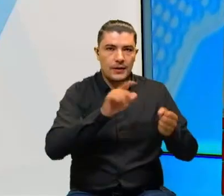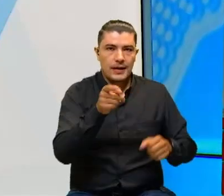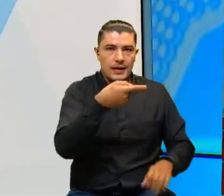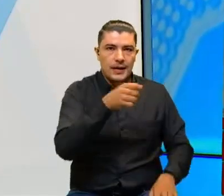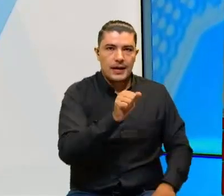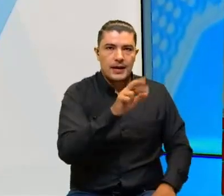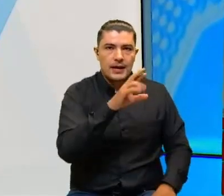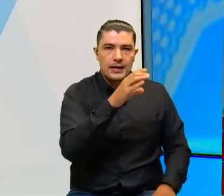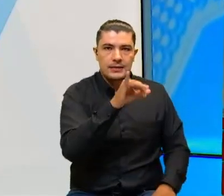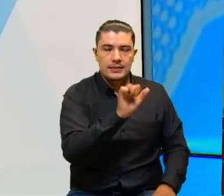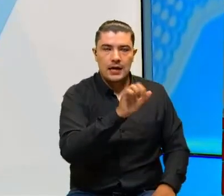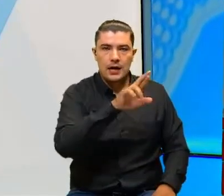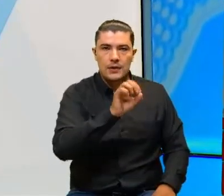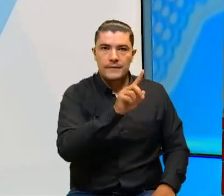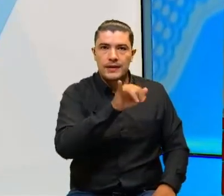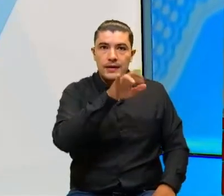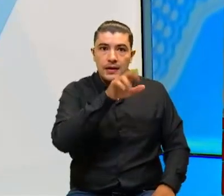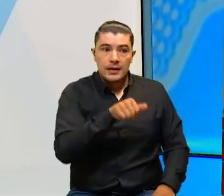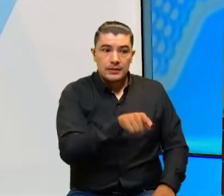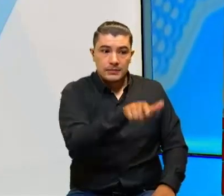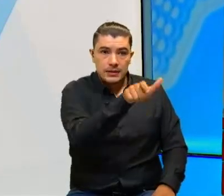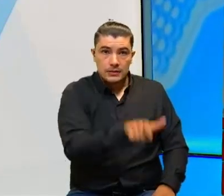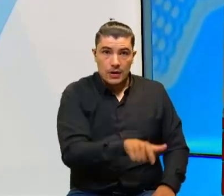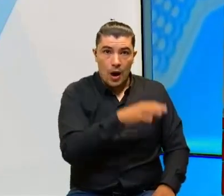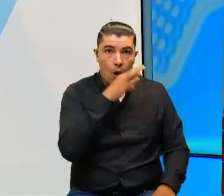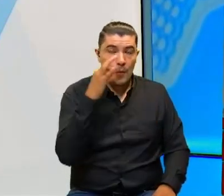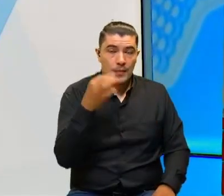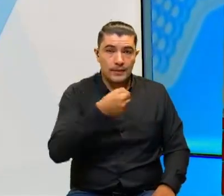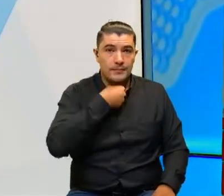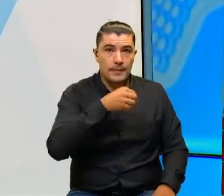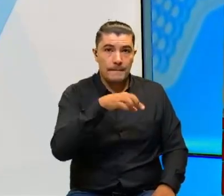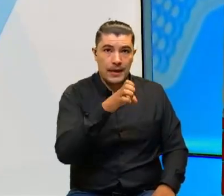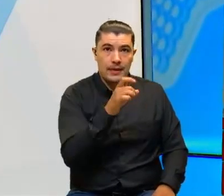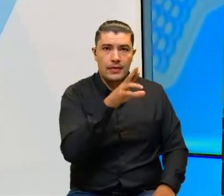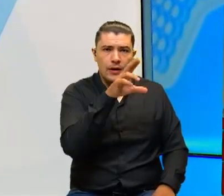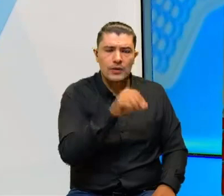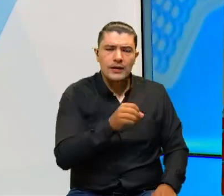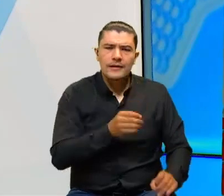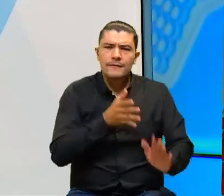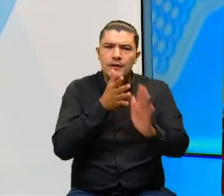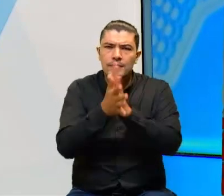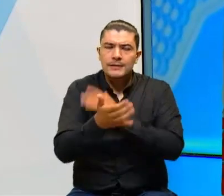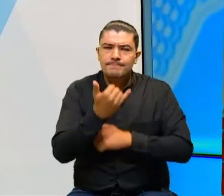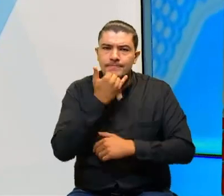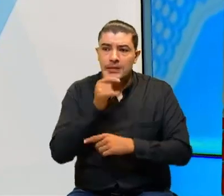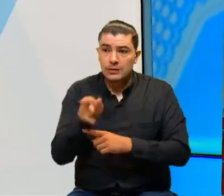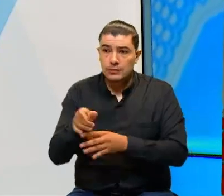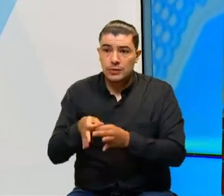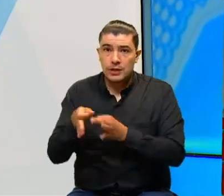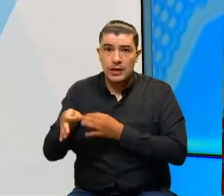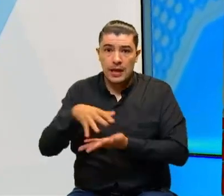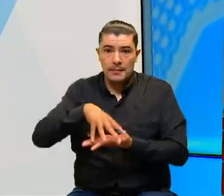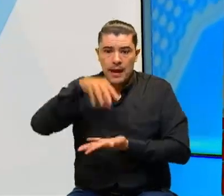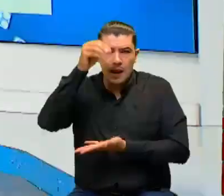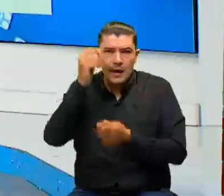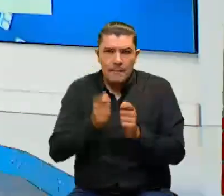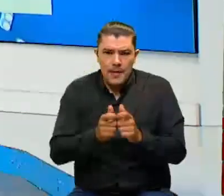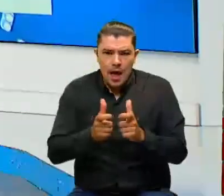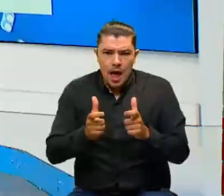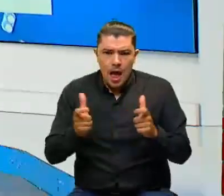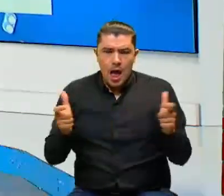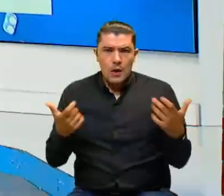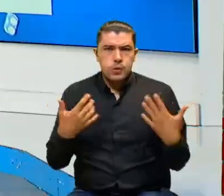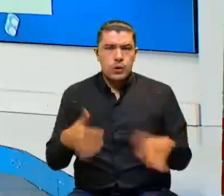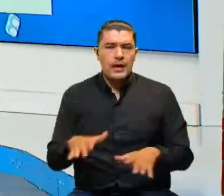socialista Pedro Manrique, porque conoció por parte de las autoridades que hay preocupación en el municipio de Málaga por el aumento de casos de dengue. Pedro, ¿qué dicen